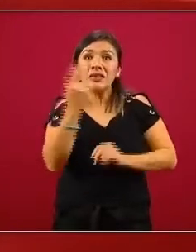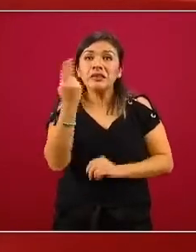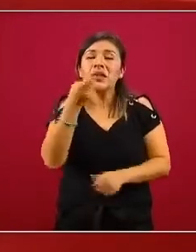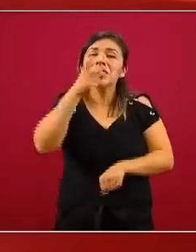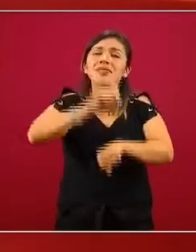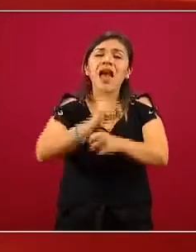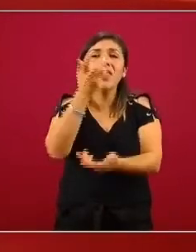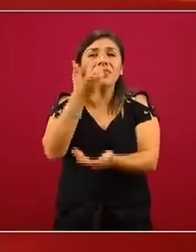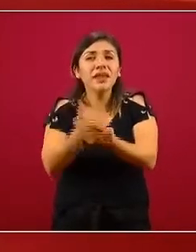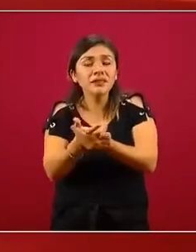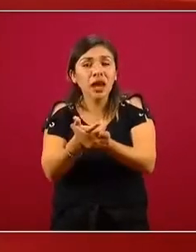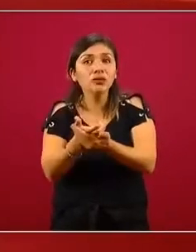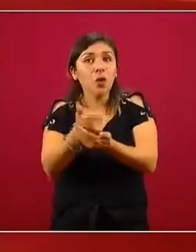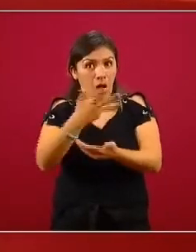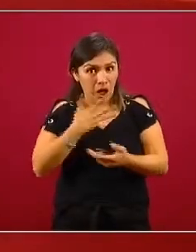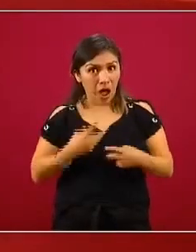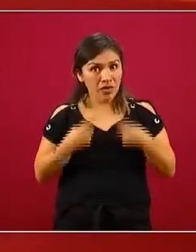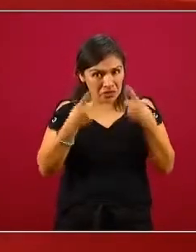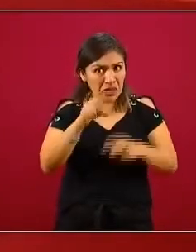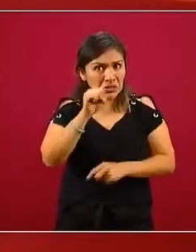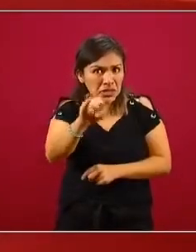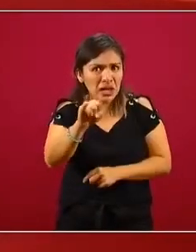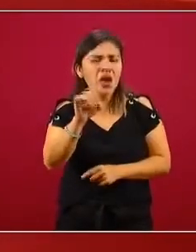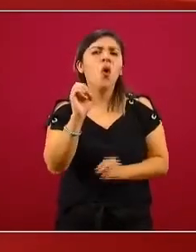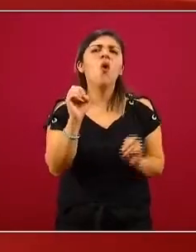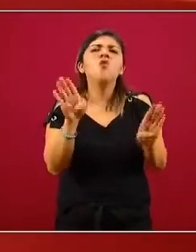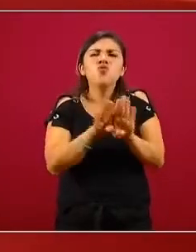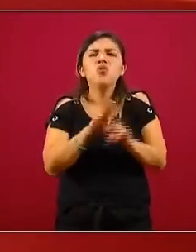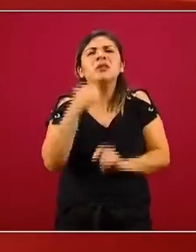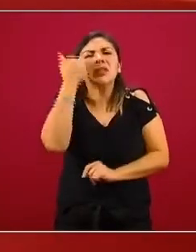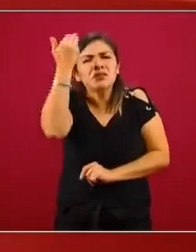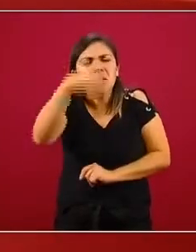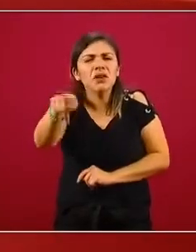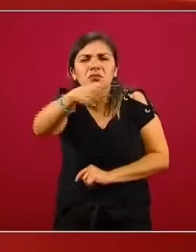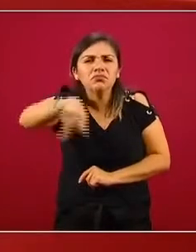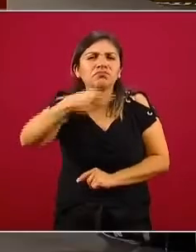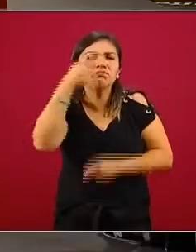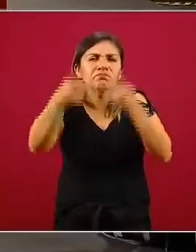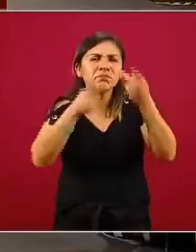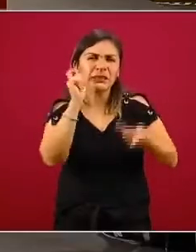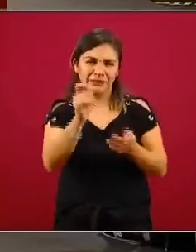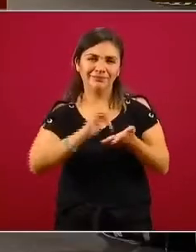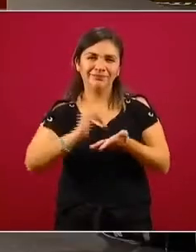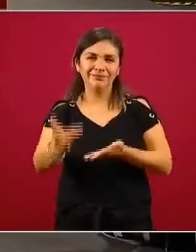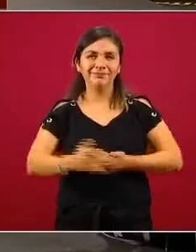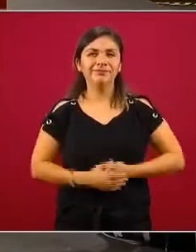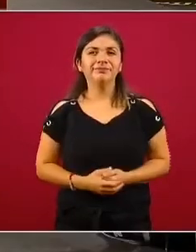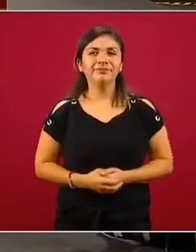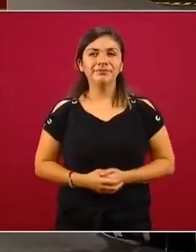de descanso, se los están dando. En ese sentido, me gustaría escuchar su voz. Muchas gracias.